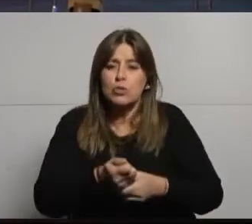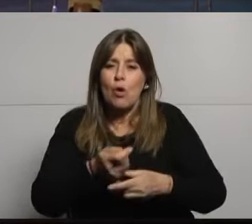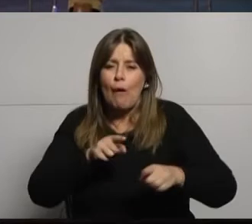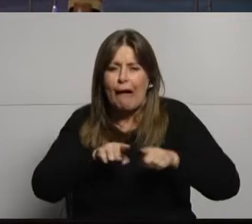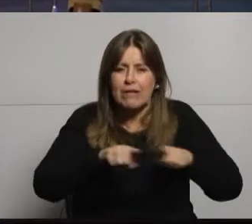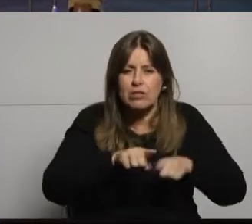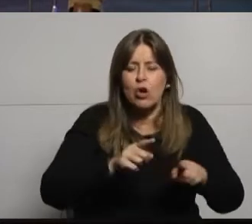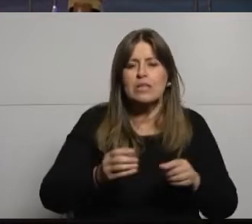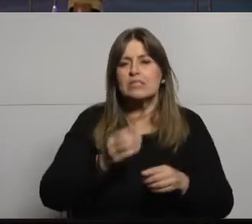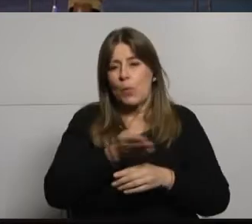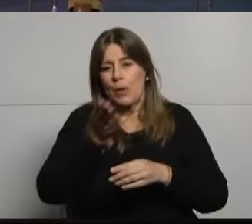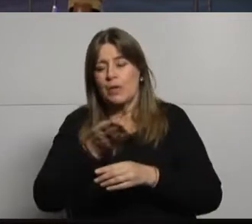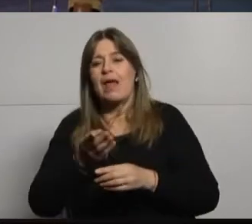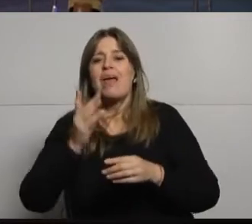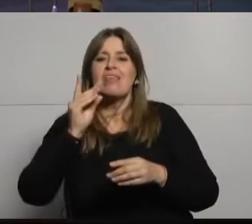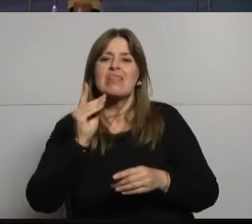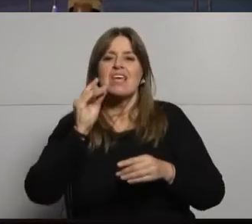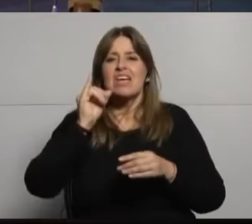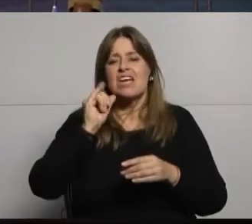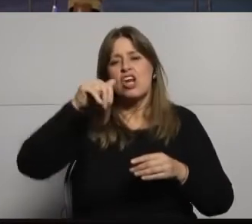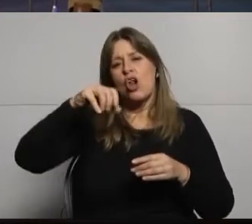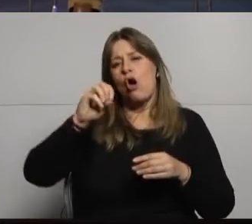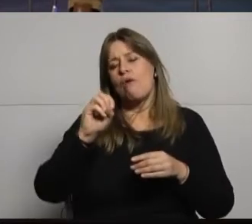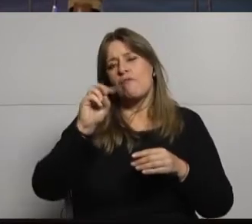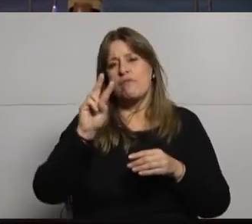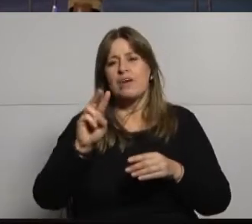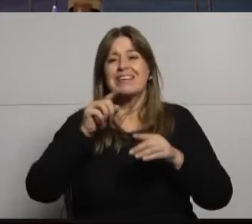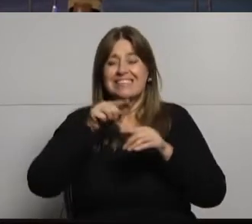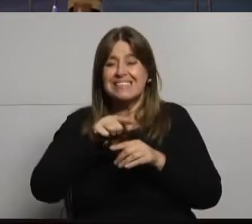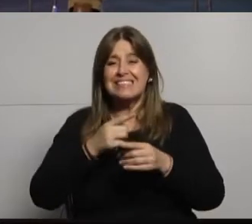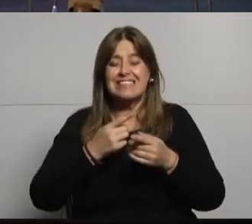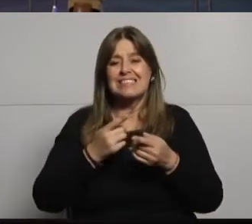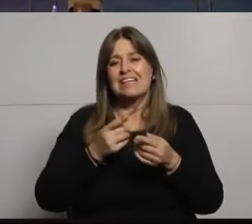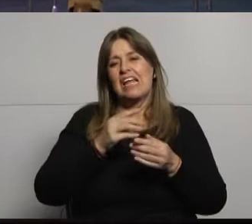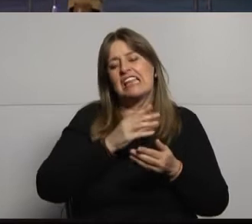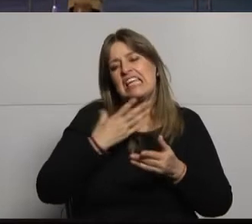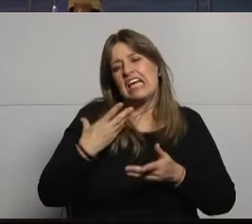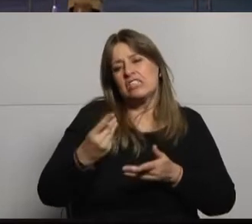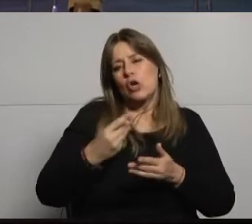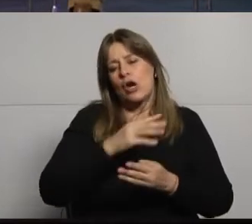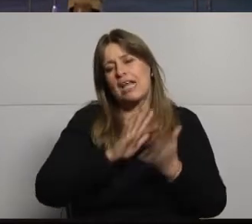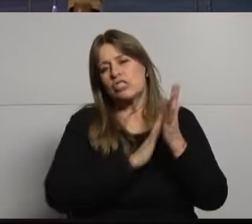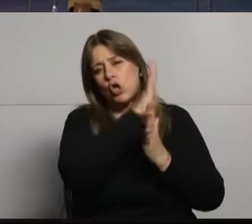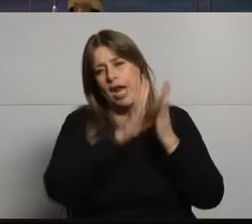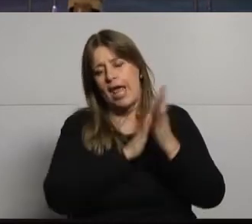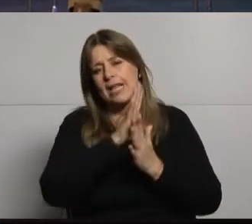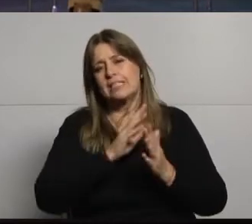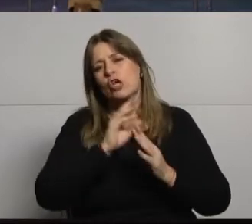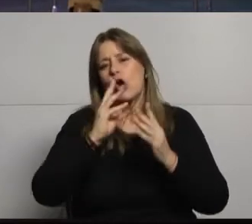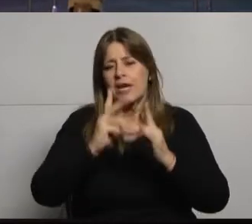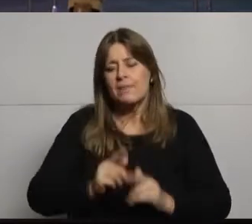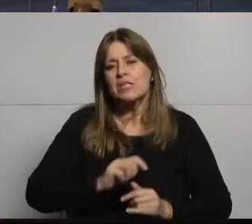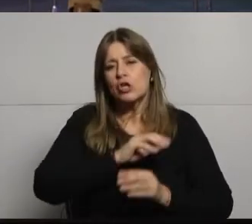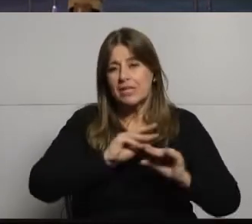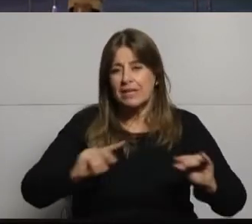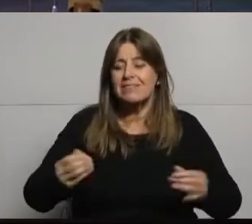productos, y de la DINOT, la Dirección Nacional de Ordenamiento Territorial, quienes nos asesoraron y nos